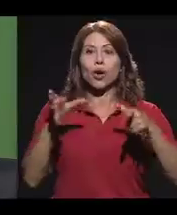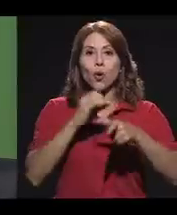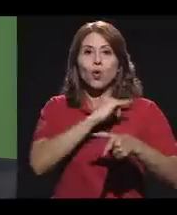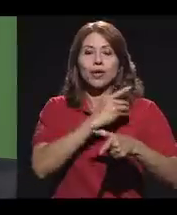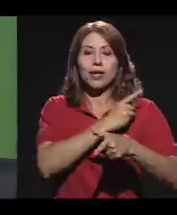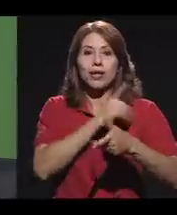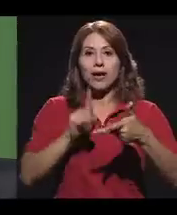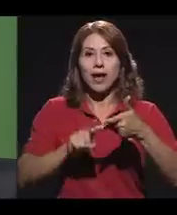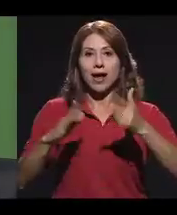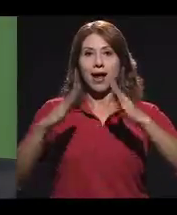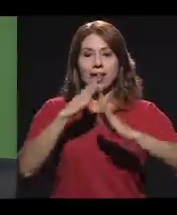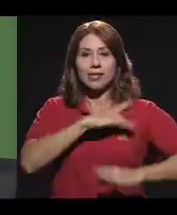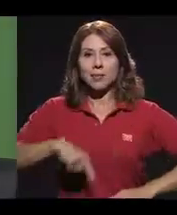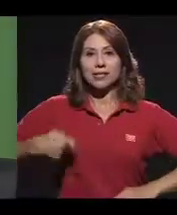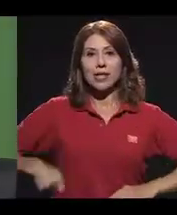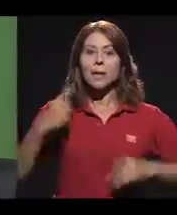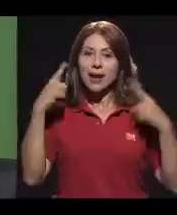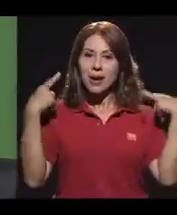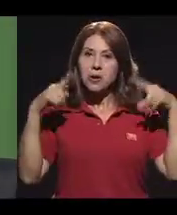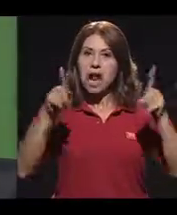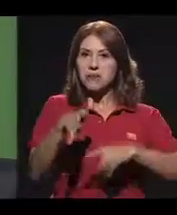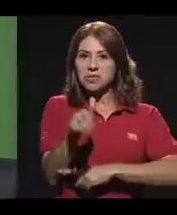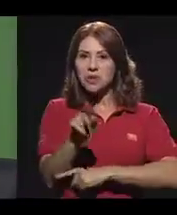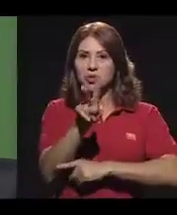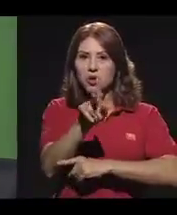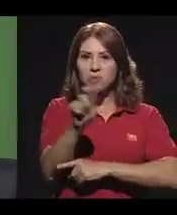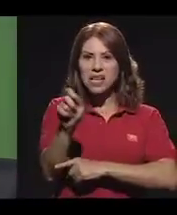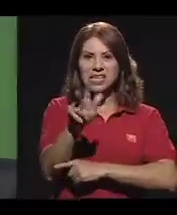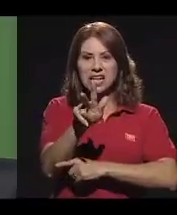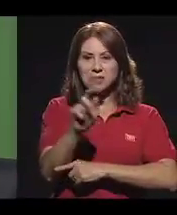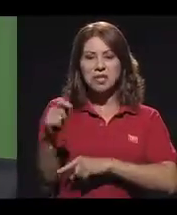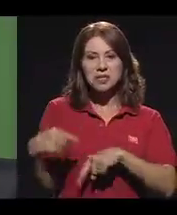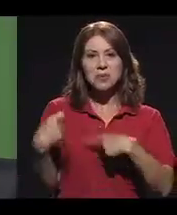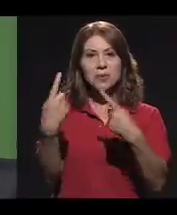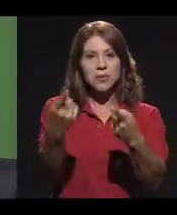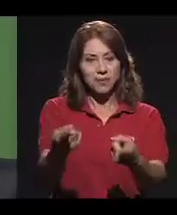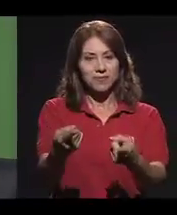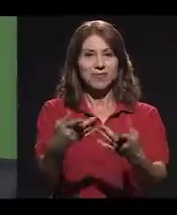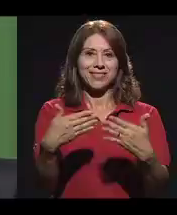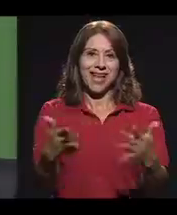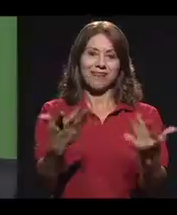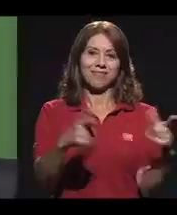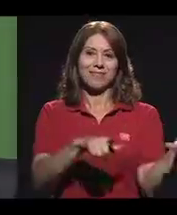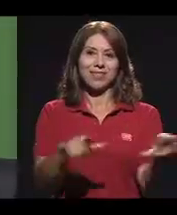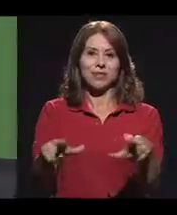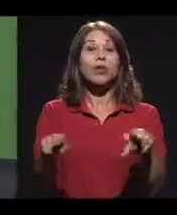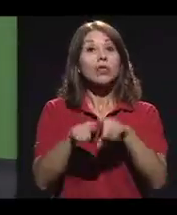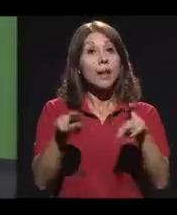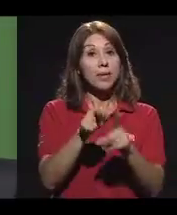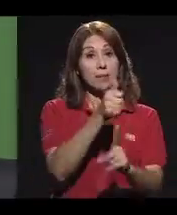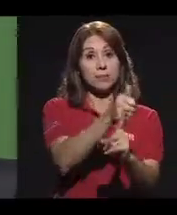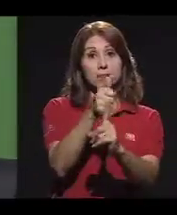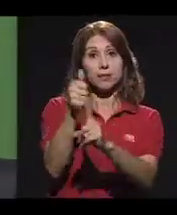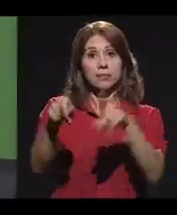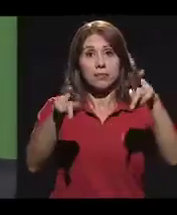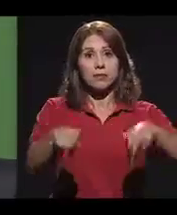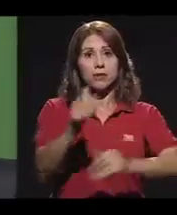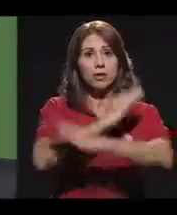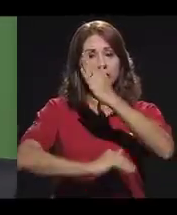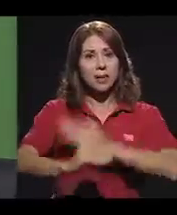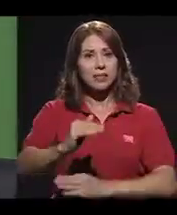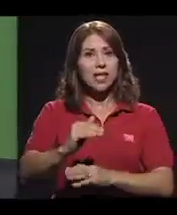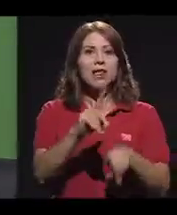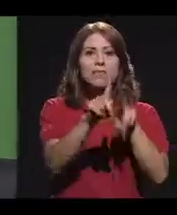para lograr más o menos en 2 o 3 meses tener, importante también que vamos a tener la participación y consulta de las personas con discapacidad, que